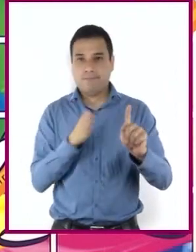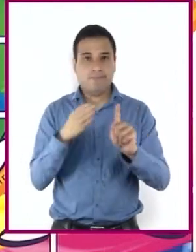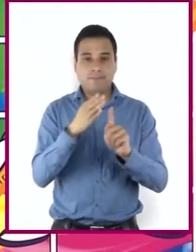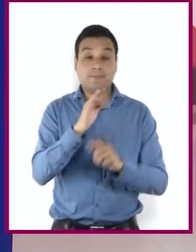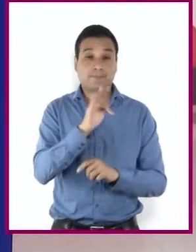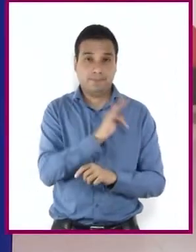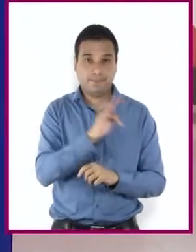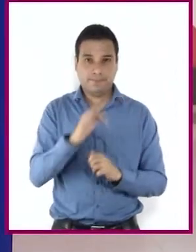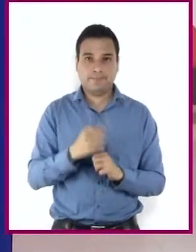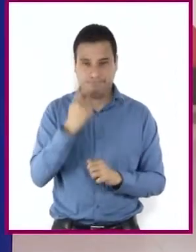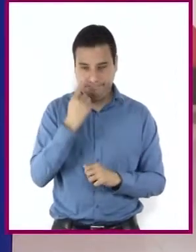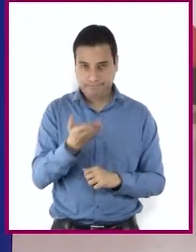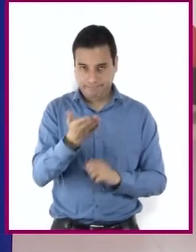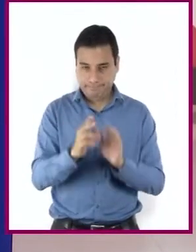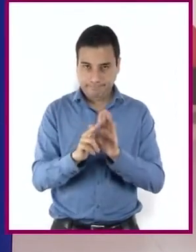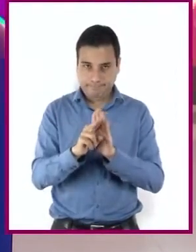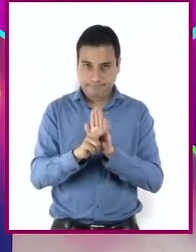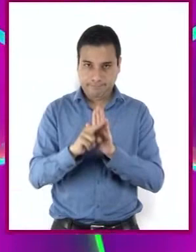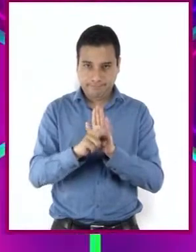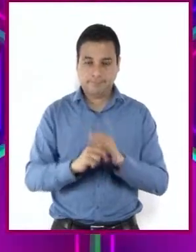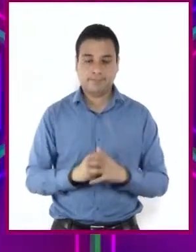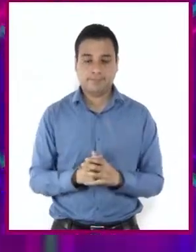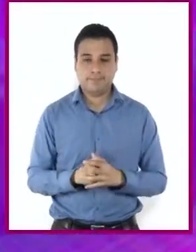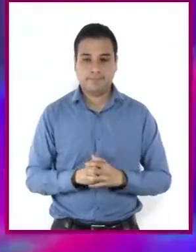presentación. Veamos el video.